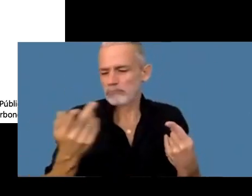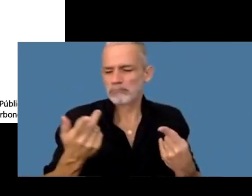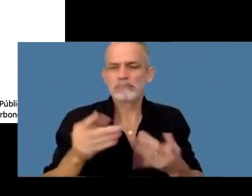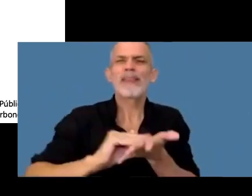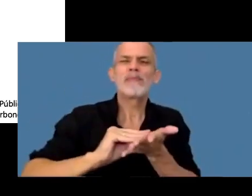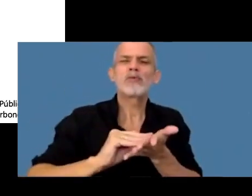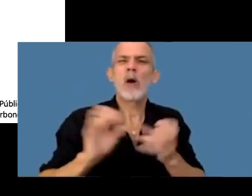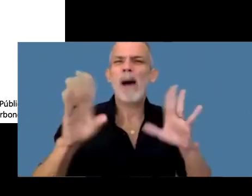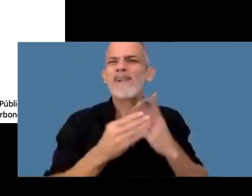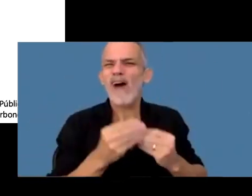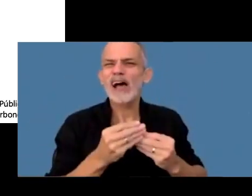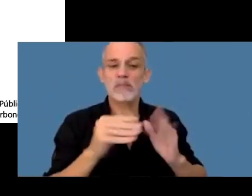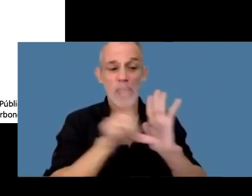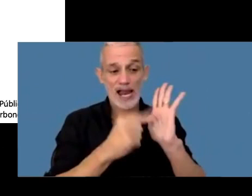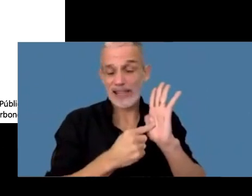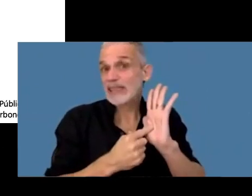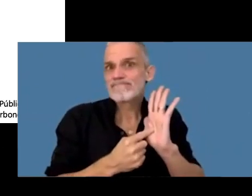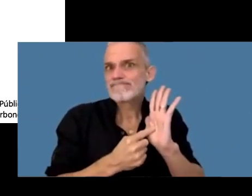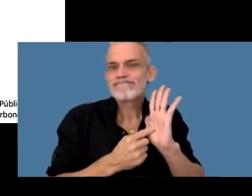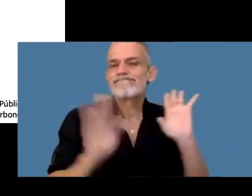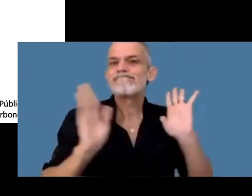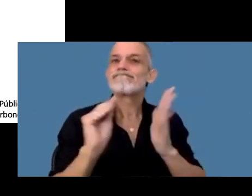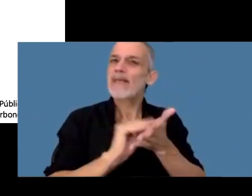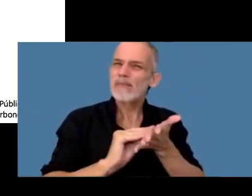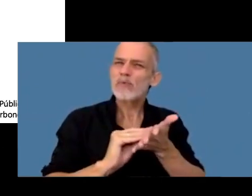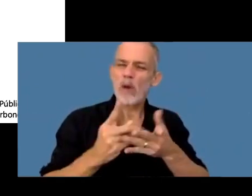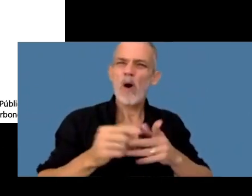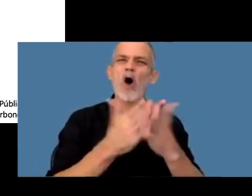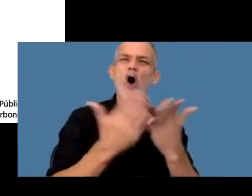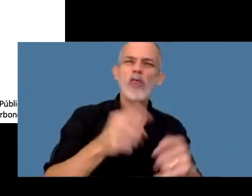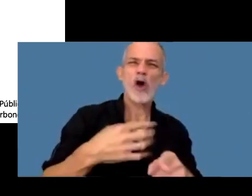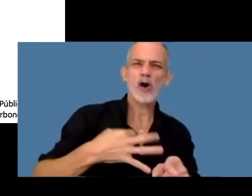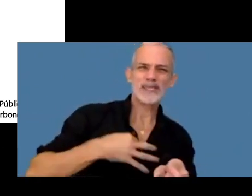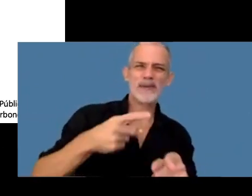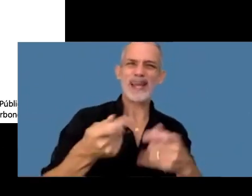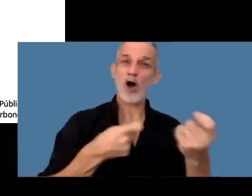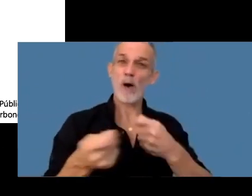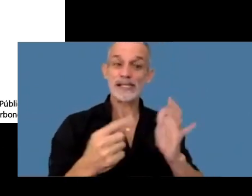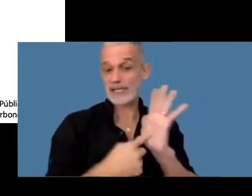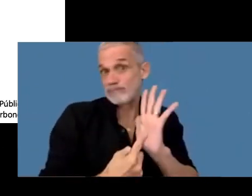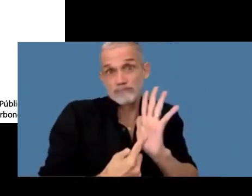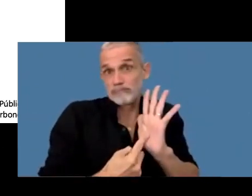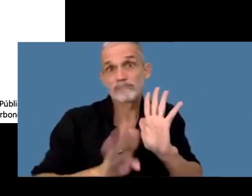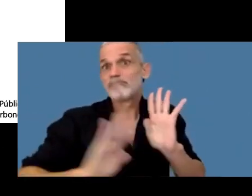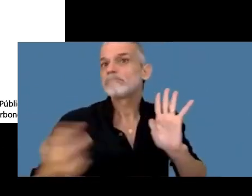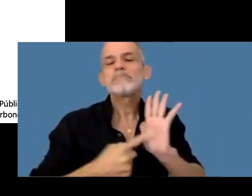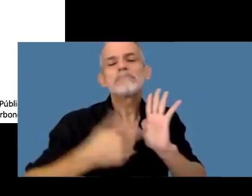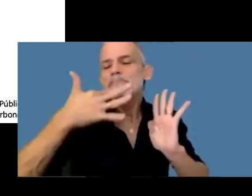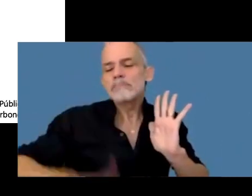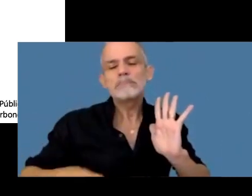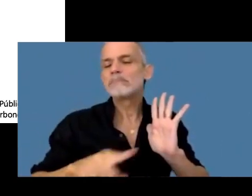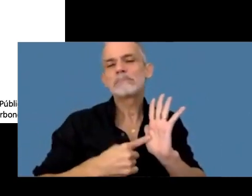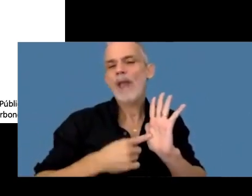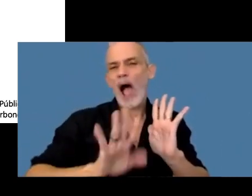el legislador así lo quiso, en los términos del Código Civil y Comercio de la Nación, deben ser aceptados por el reglamentador y por la autoridad